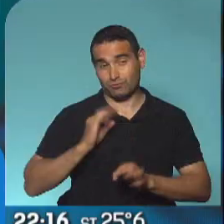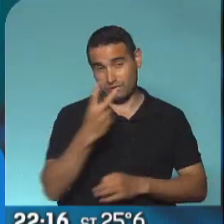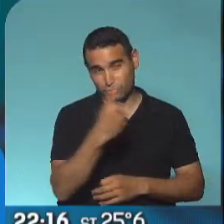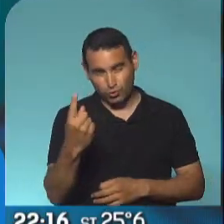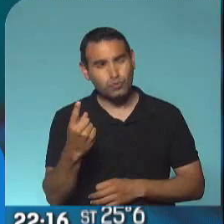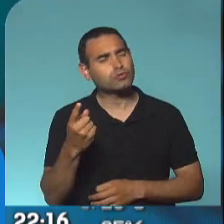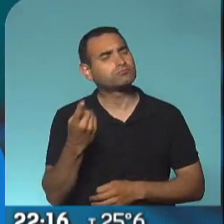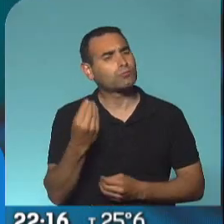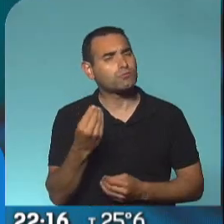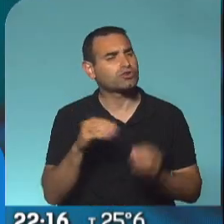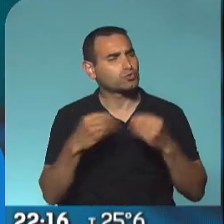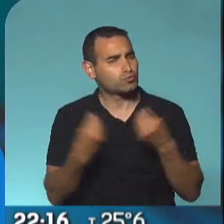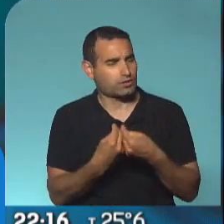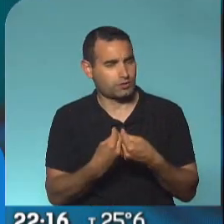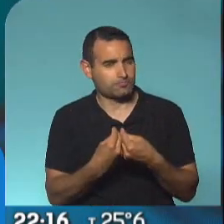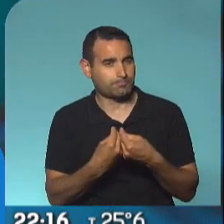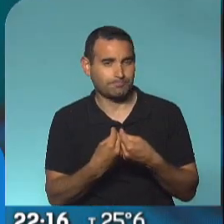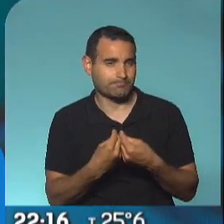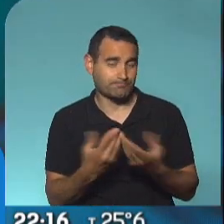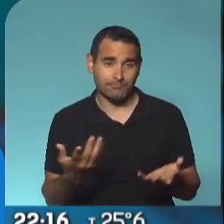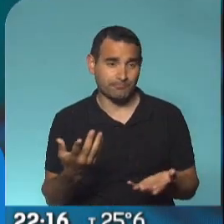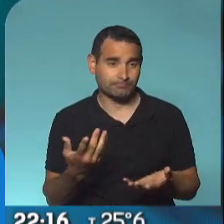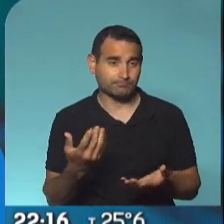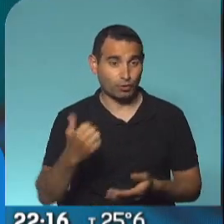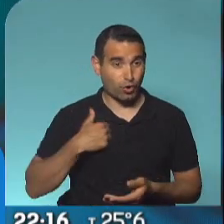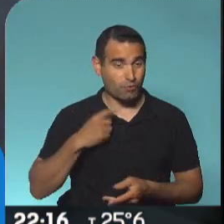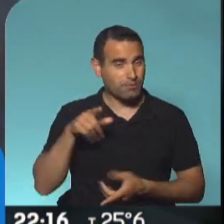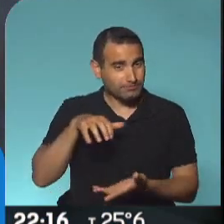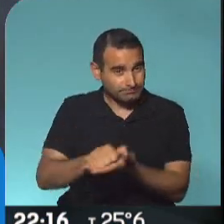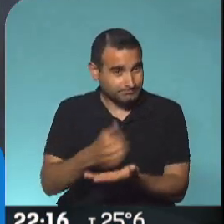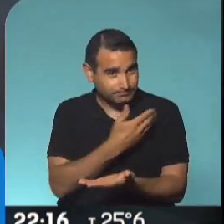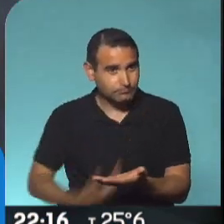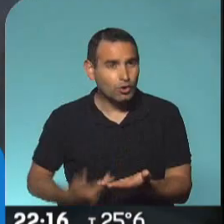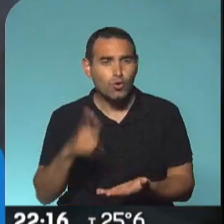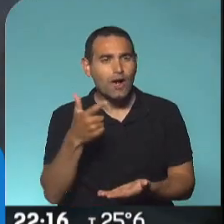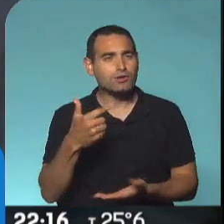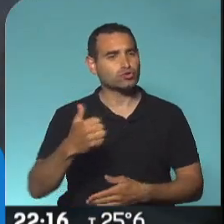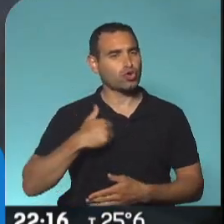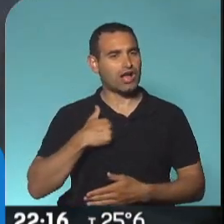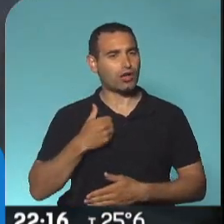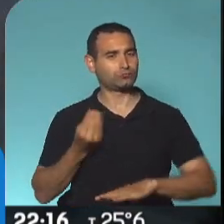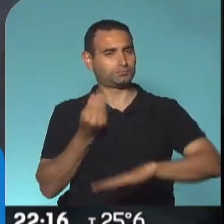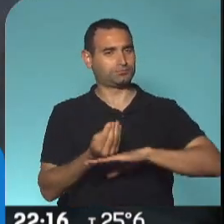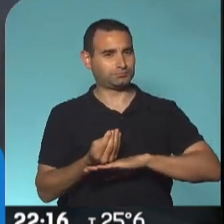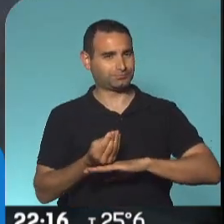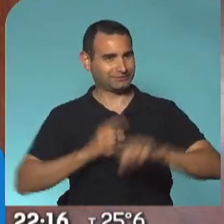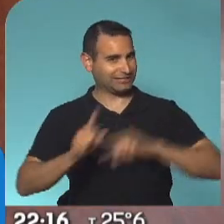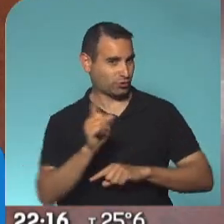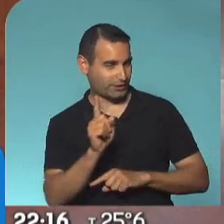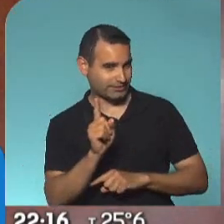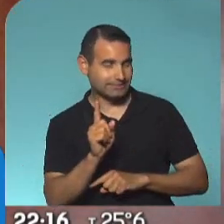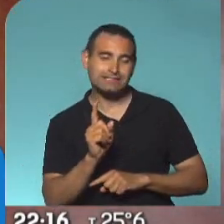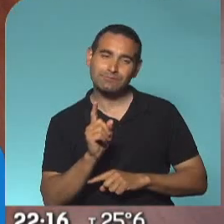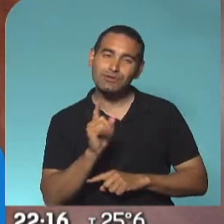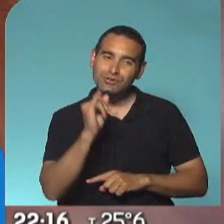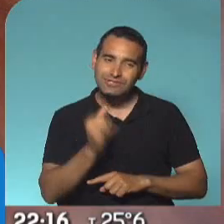tienen que ver con el resultado. En ninguno de los casos hubo un gobierno de militares en el poder. Sin embargo, podemos advertir que